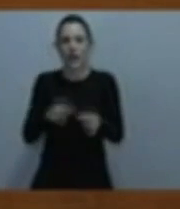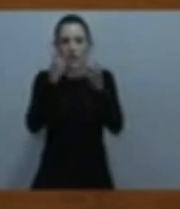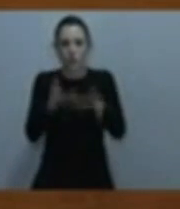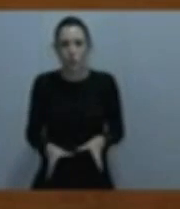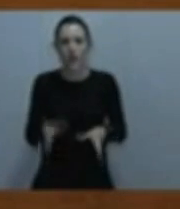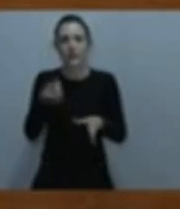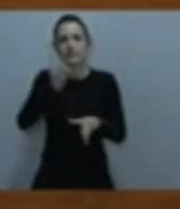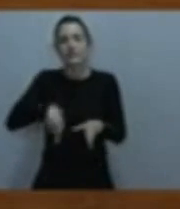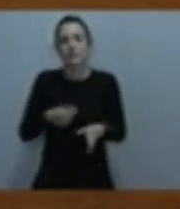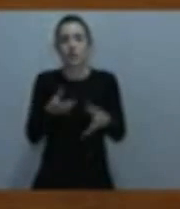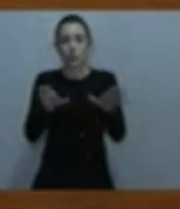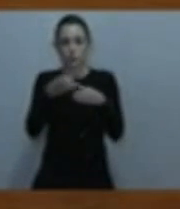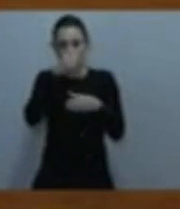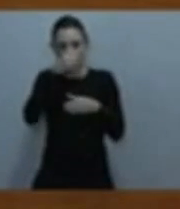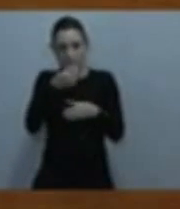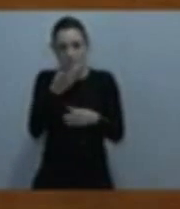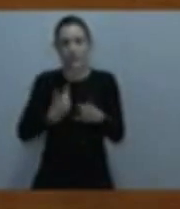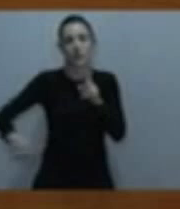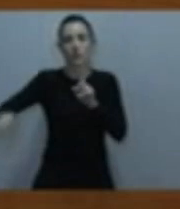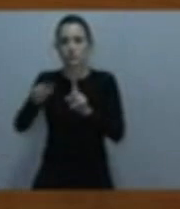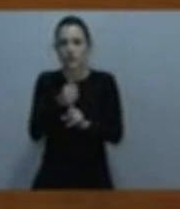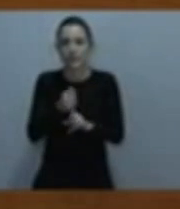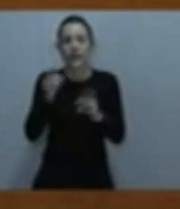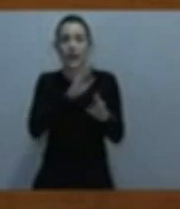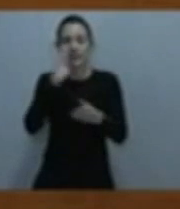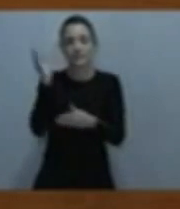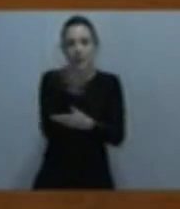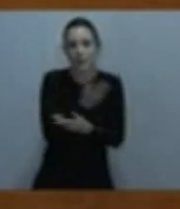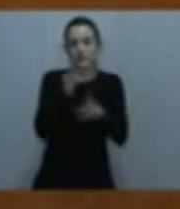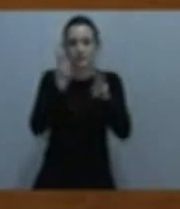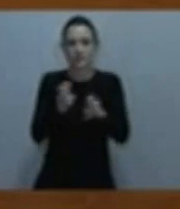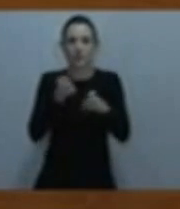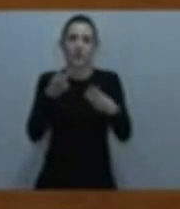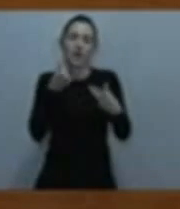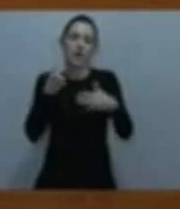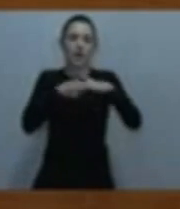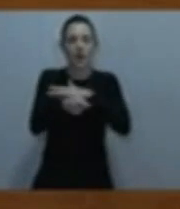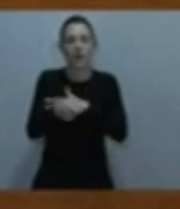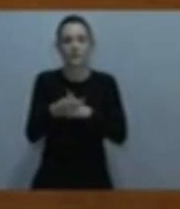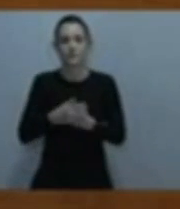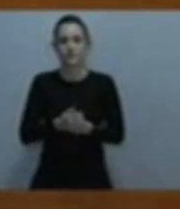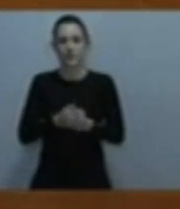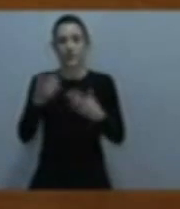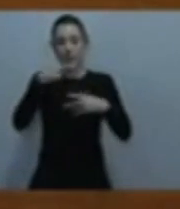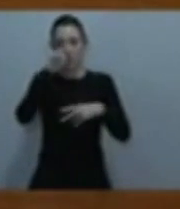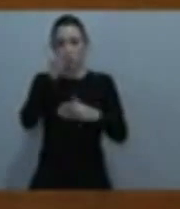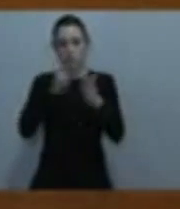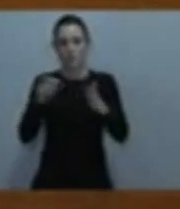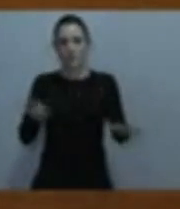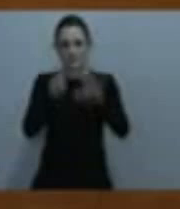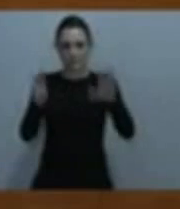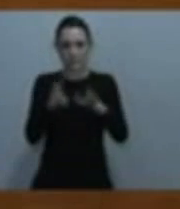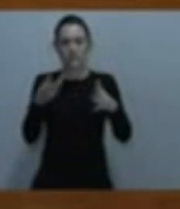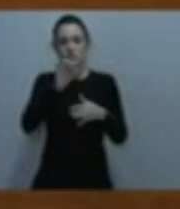de rescatar, mediante inyecciones de dinero público, a las sociedades. En 2007, Sogepsa recibió subvenciones de